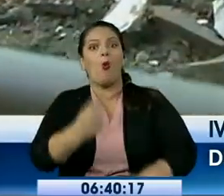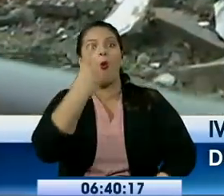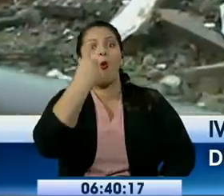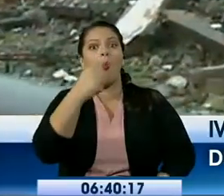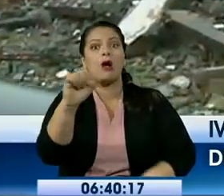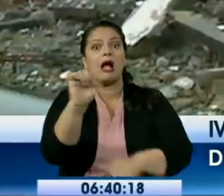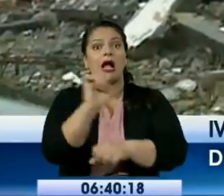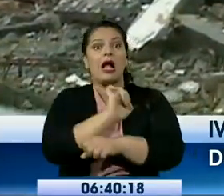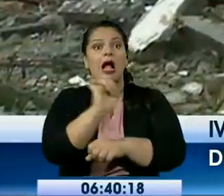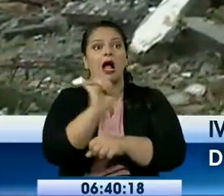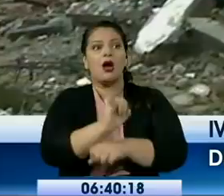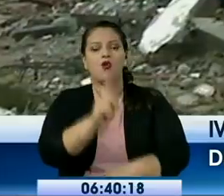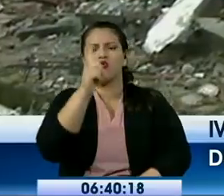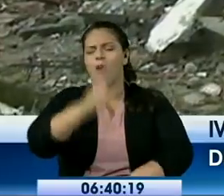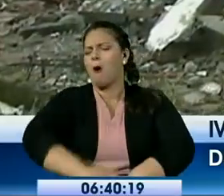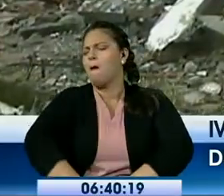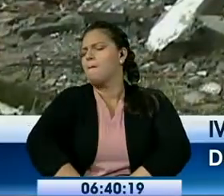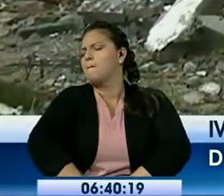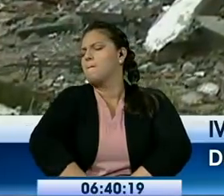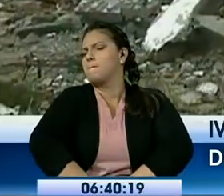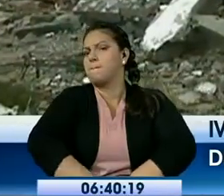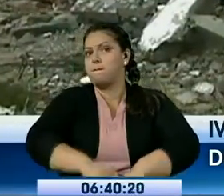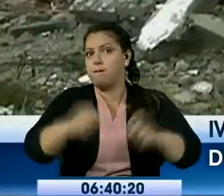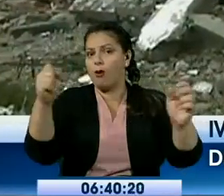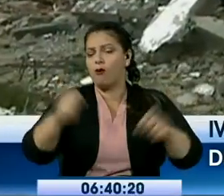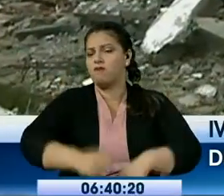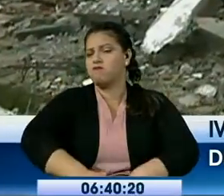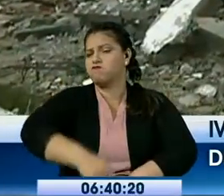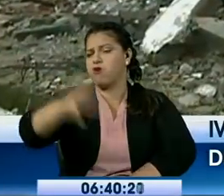parte de su carrocería quedó en el